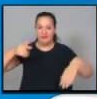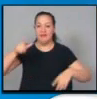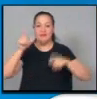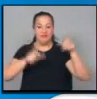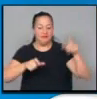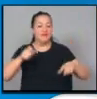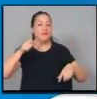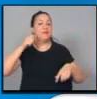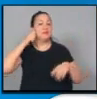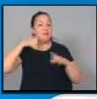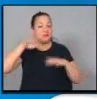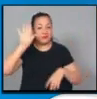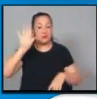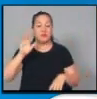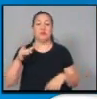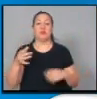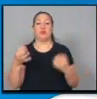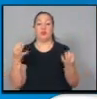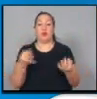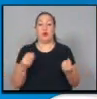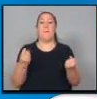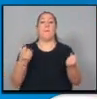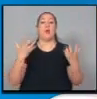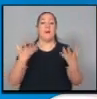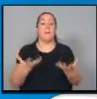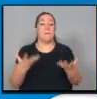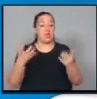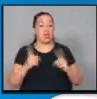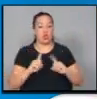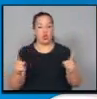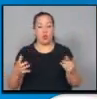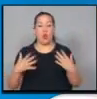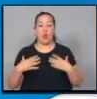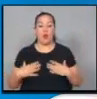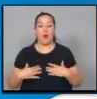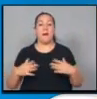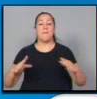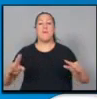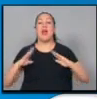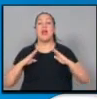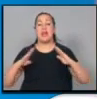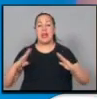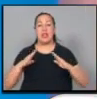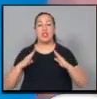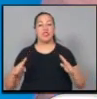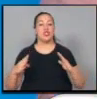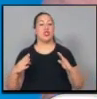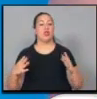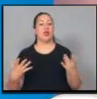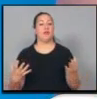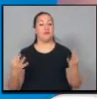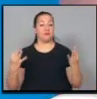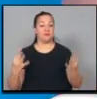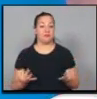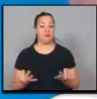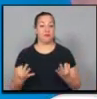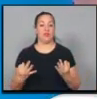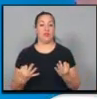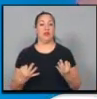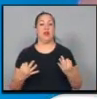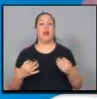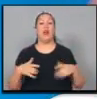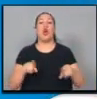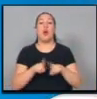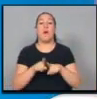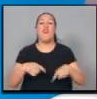la natación es muy buena porque no tenés que cargar peso, digamos, sino que tu cuerpo se ejercita en un ámbito de mayor